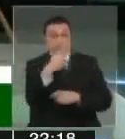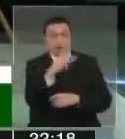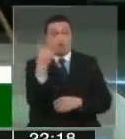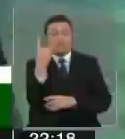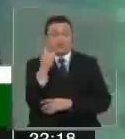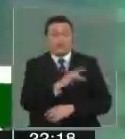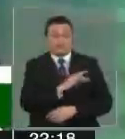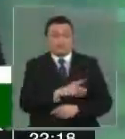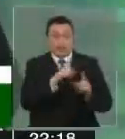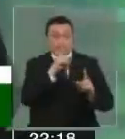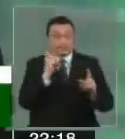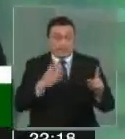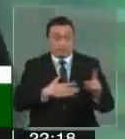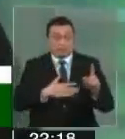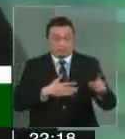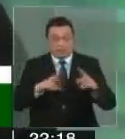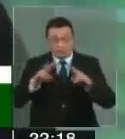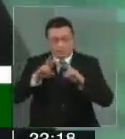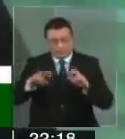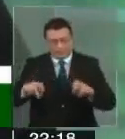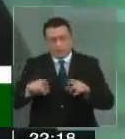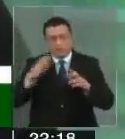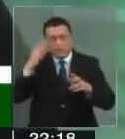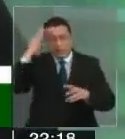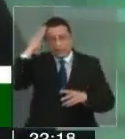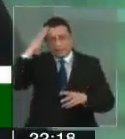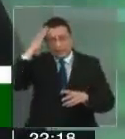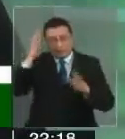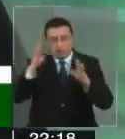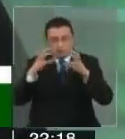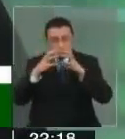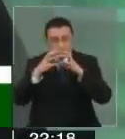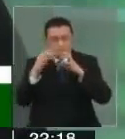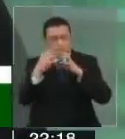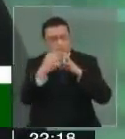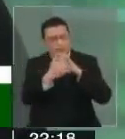a investigar el cerebro. Y ella me dijo...